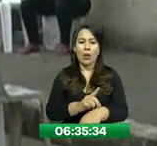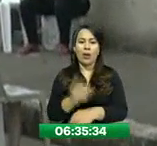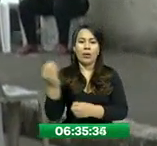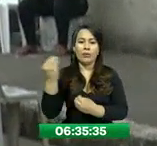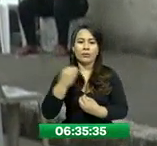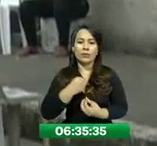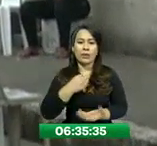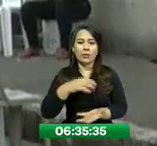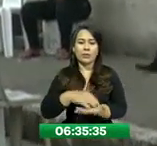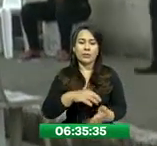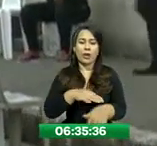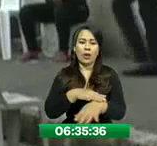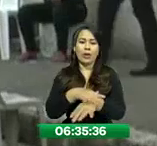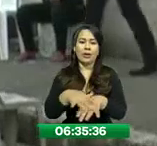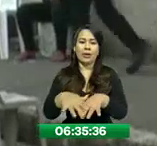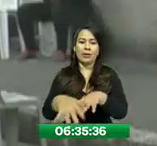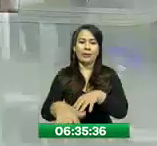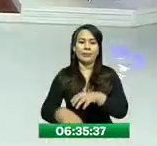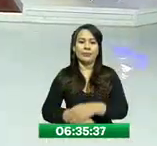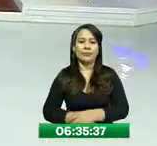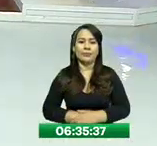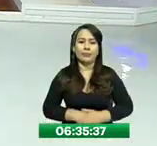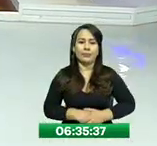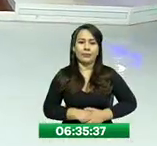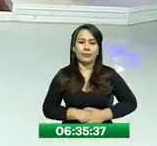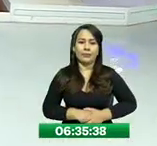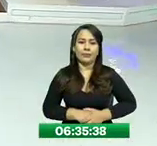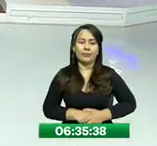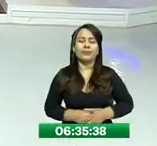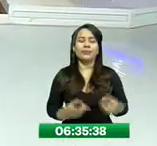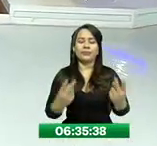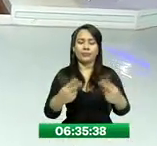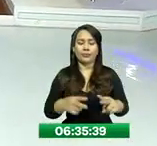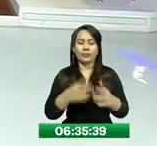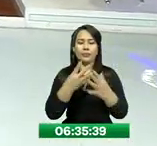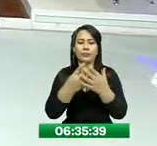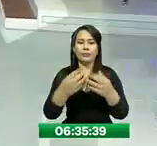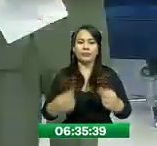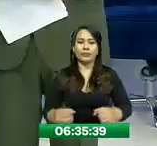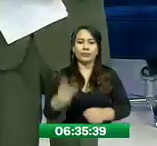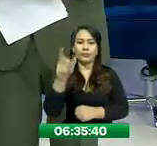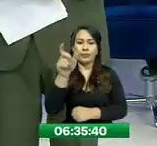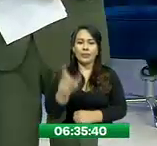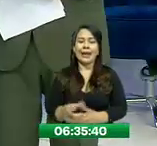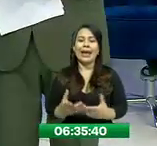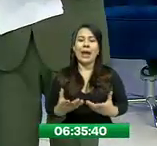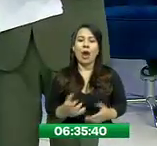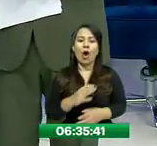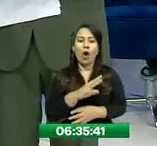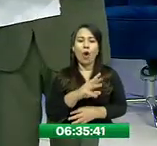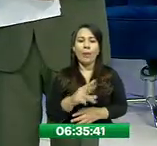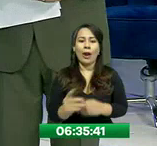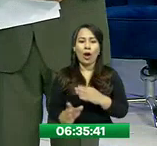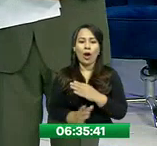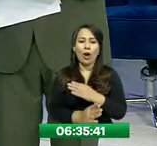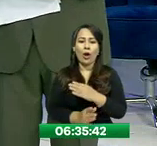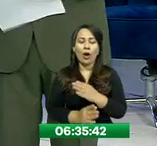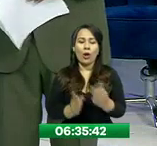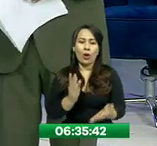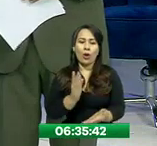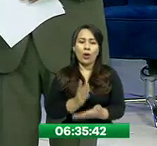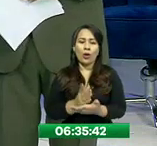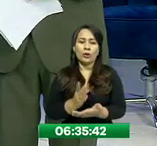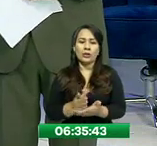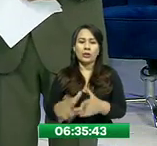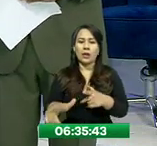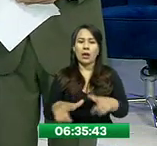informó Odette Camacho. Y detienen a un ciudadano que pretendía robar una cocina industrial, esto en el